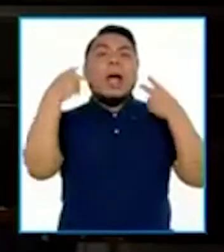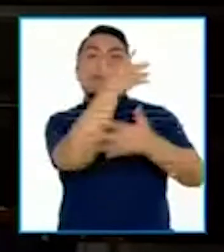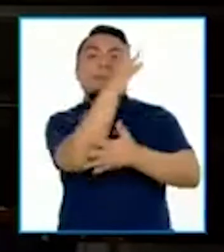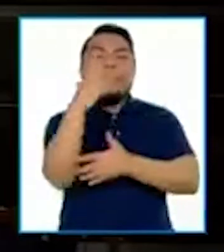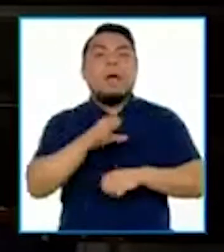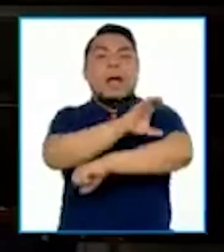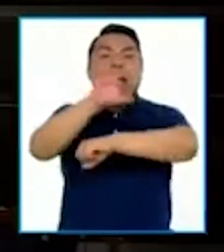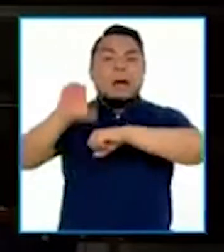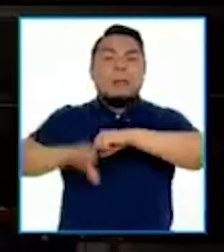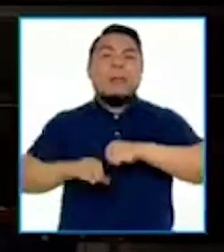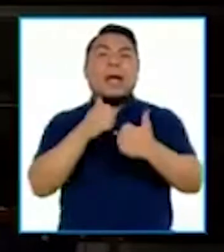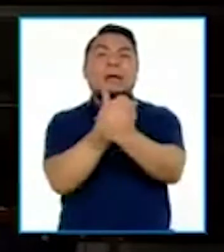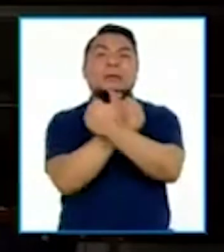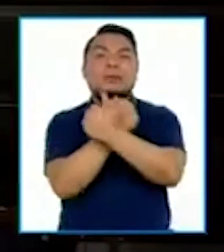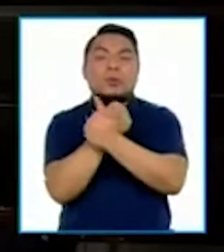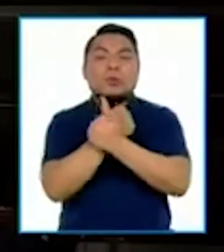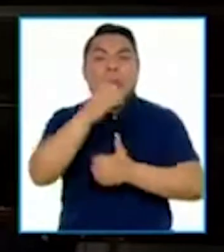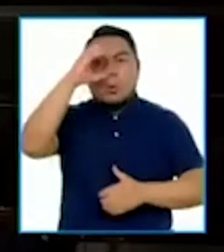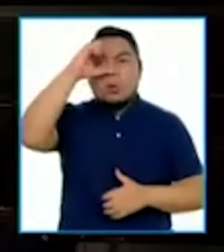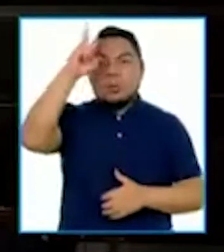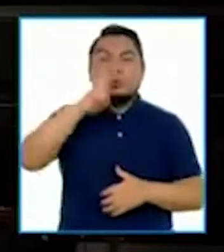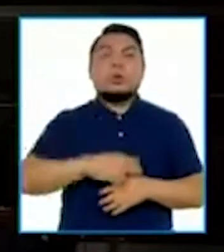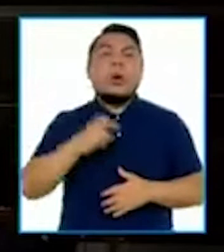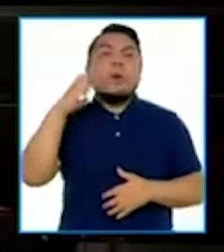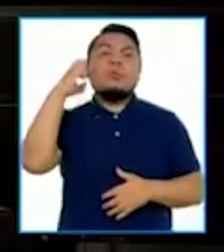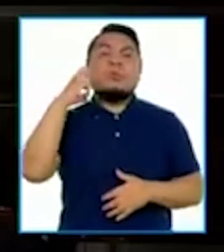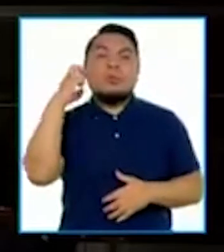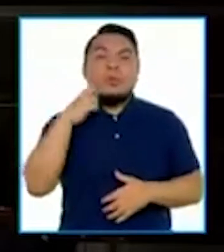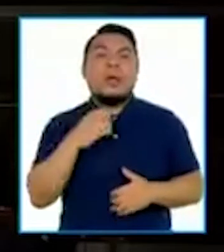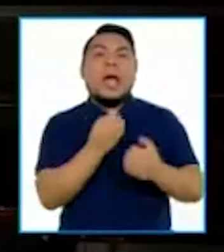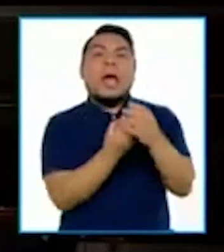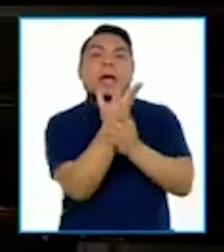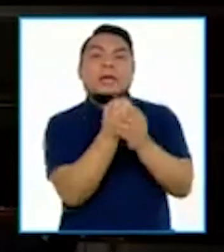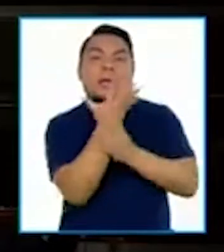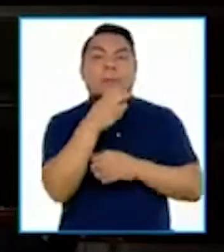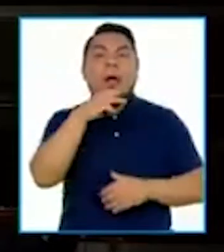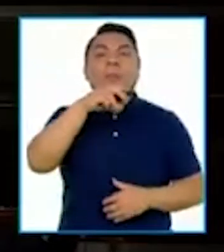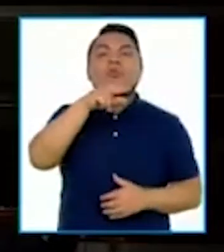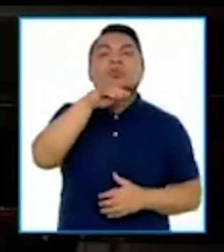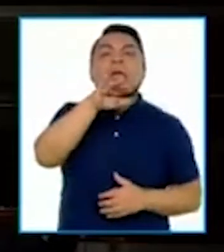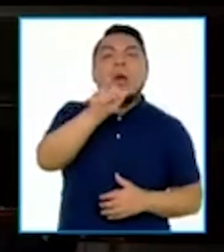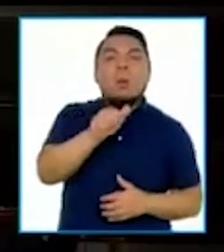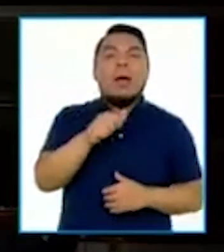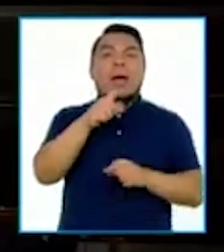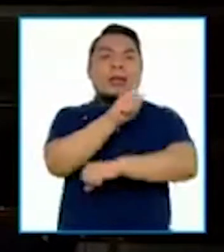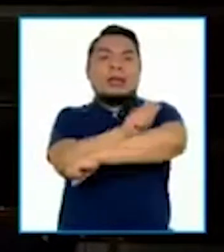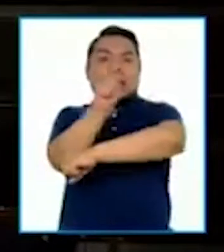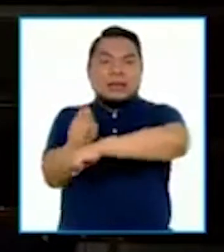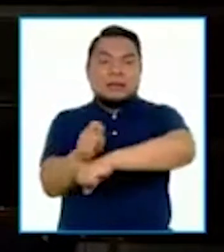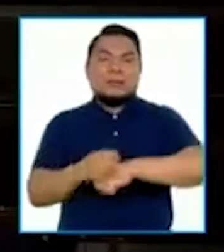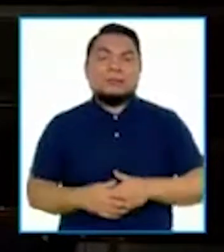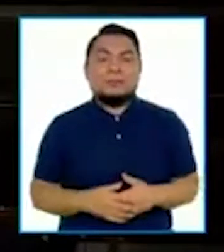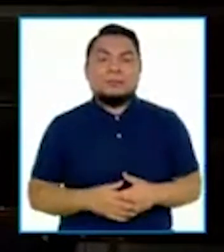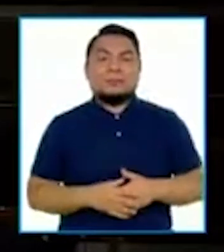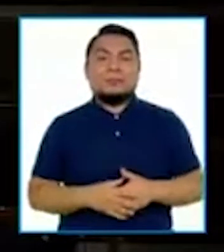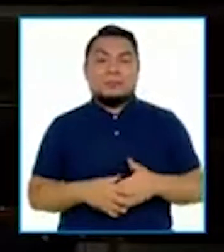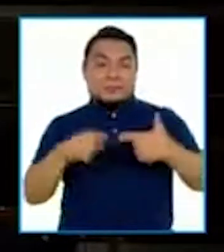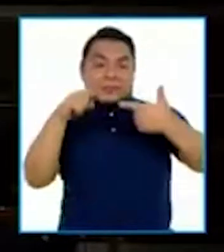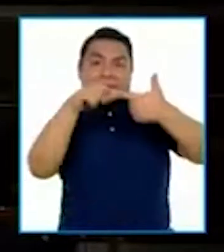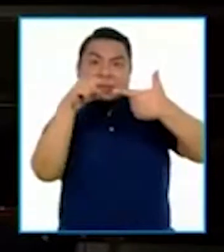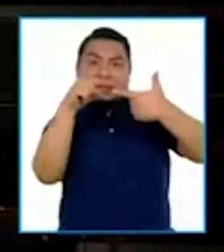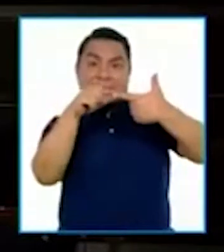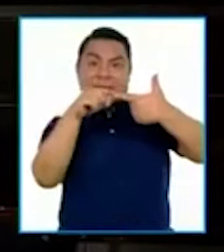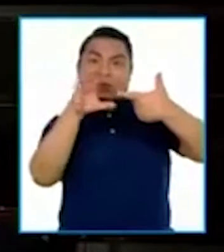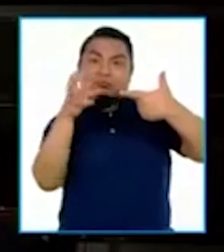Amazonas, Cajamarca, Ayacucho, Cusco, Puno, Arequipa, Moquegua y Tacna. En